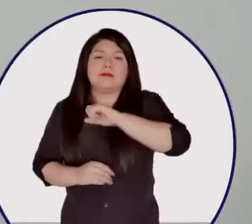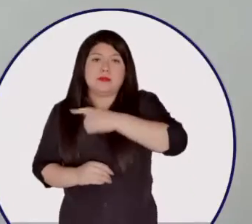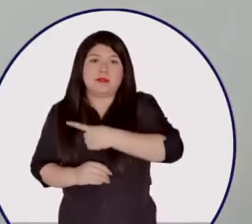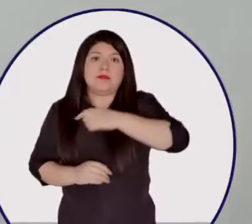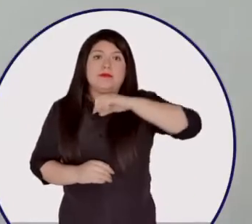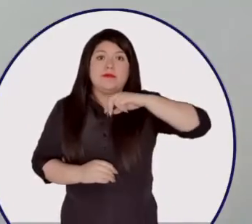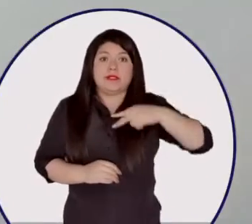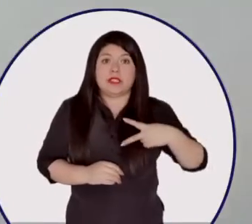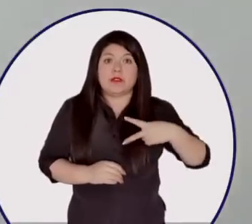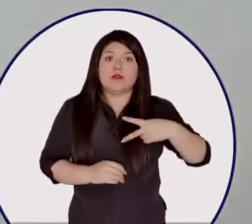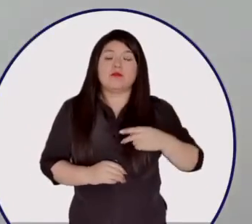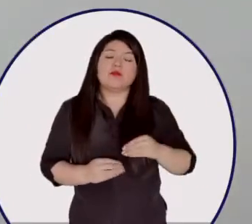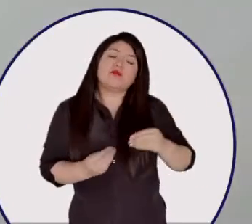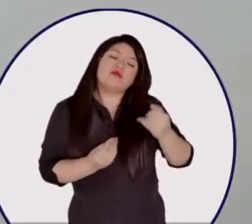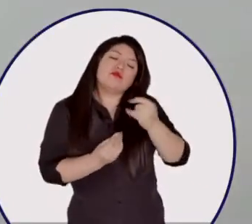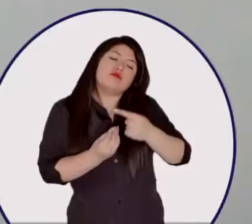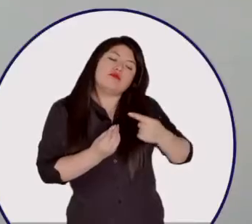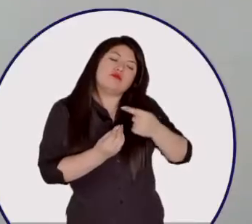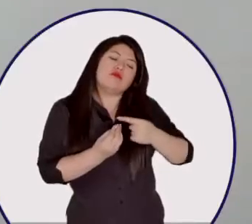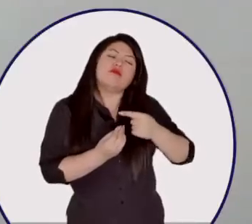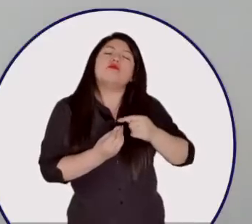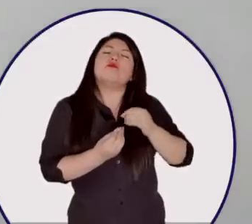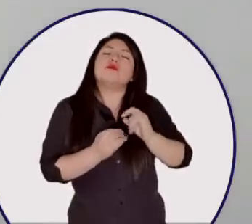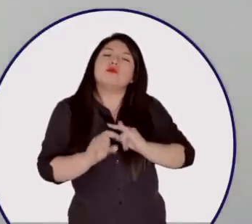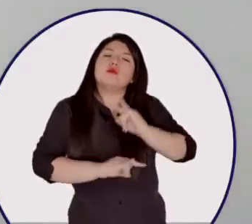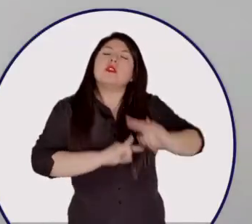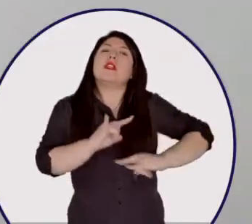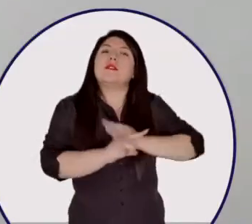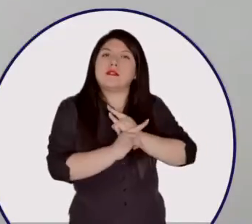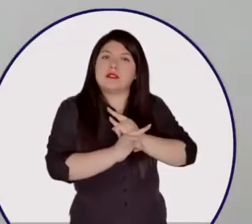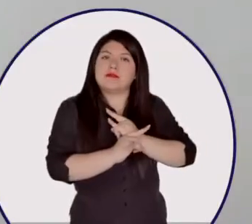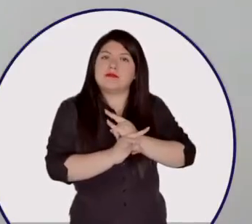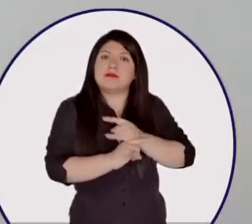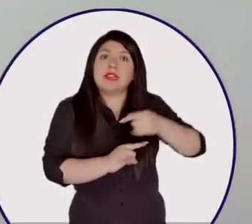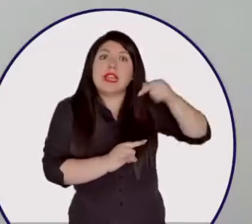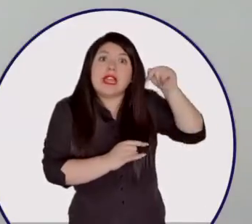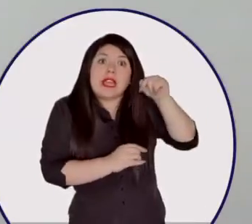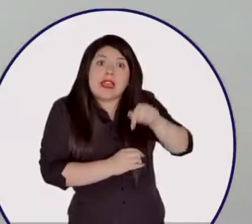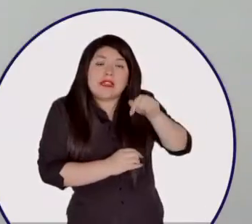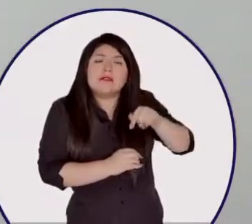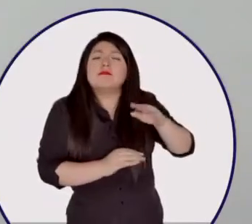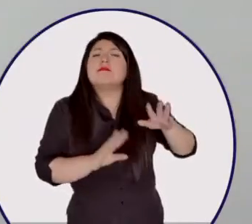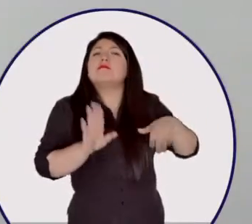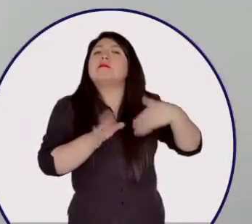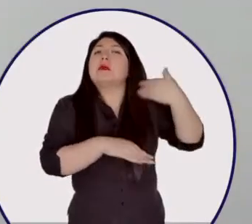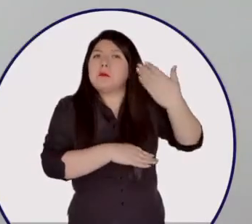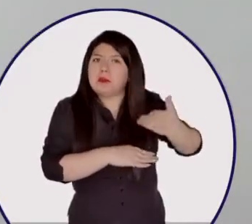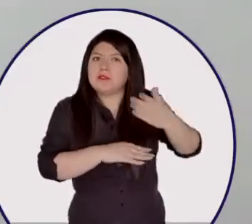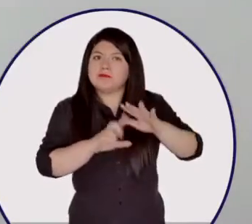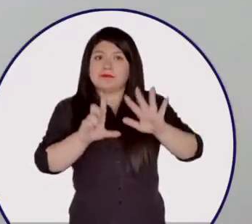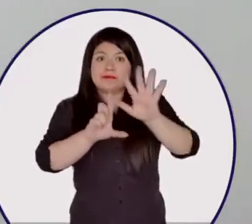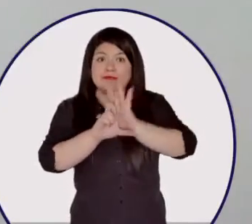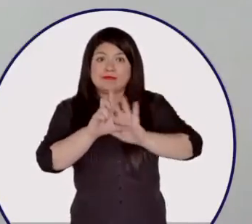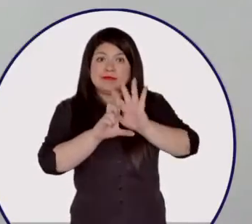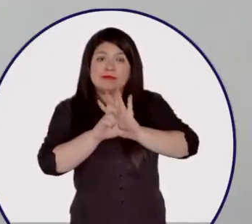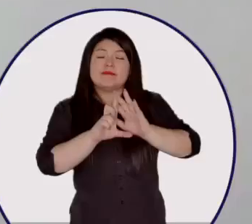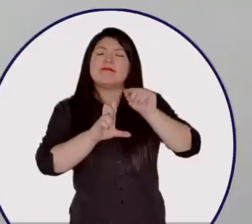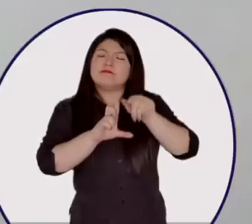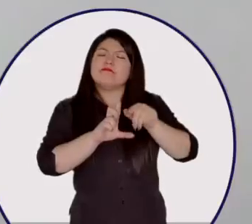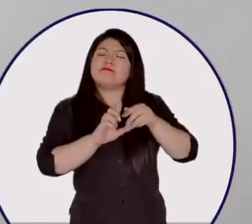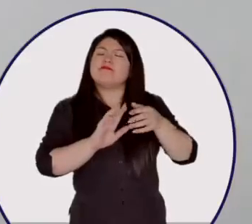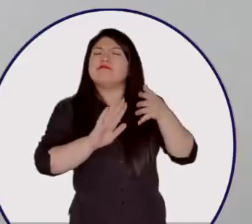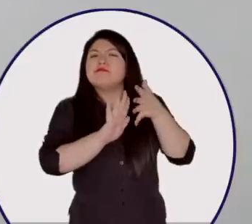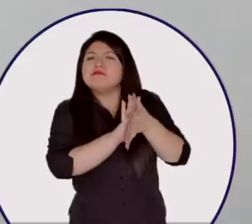segundo tiene que ver con el Diseño Universal para el Aprendizaje, que también lo vamos a observar en otro